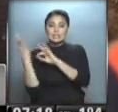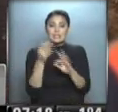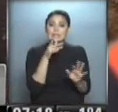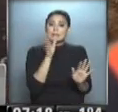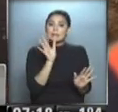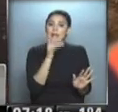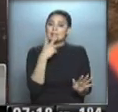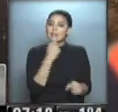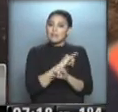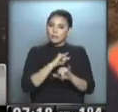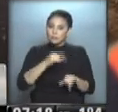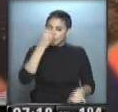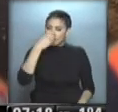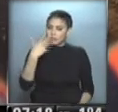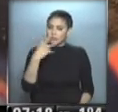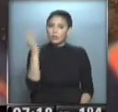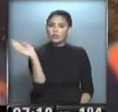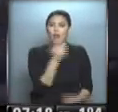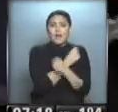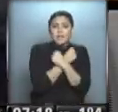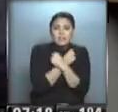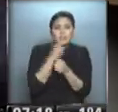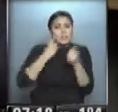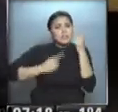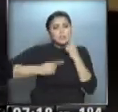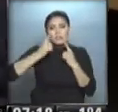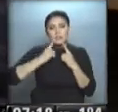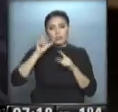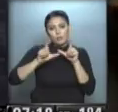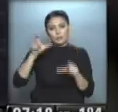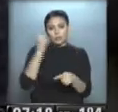pareció corroborarlo. Hubo abrazos y llanto entre los